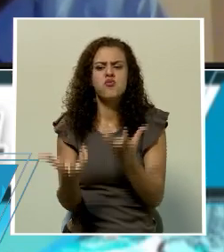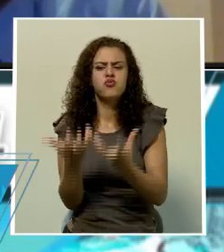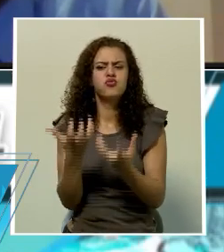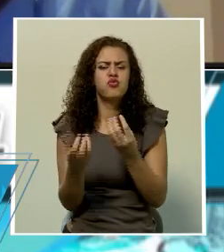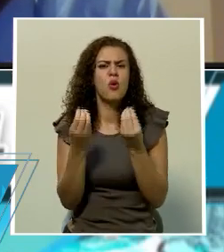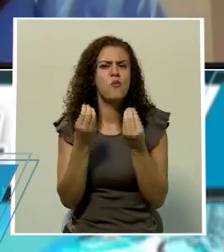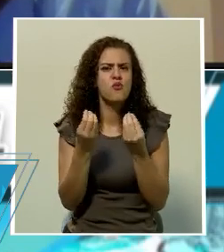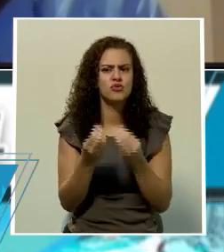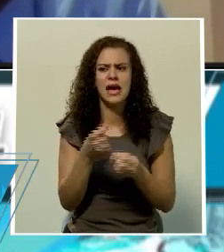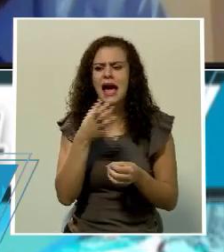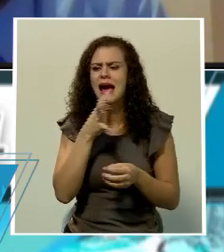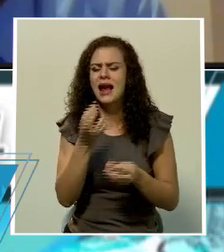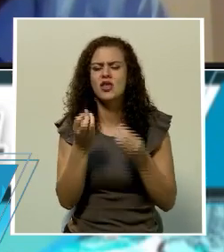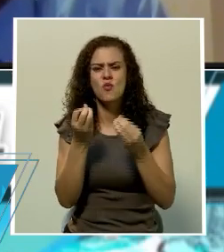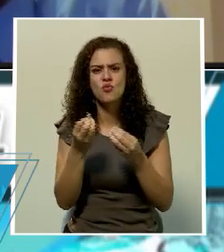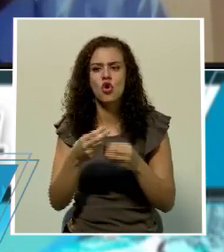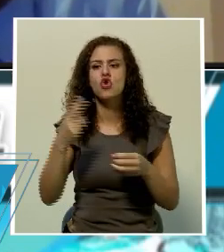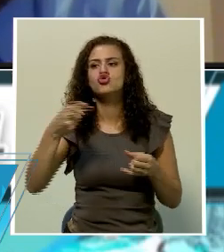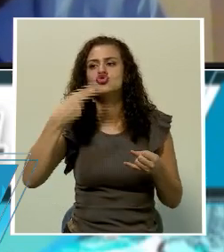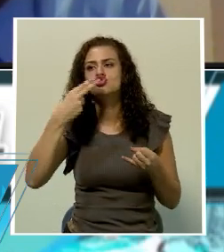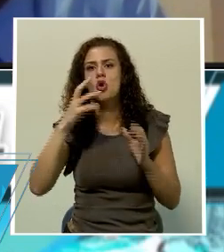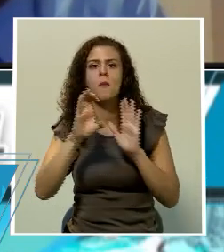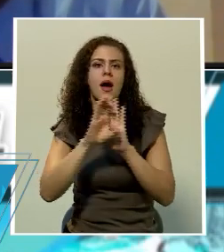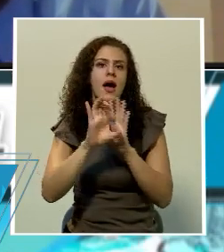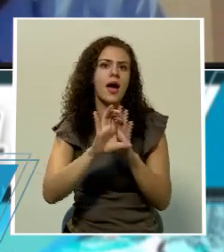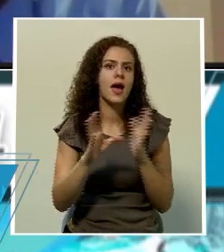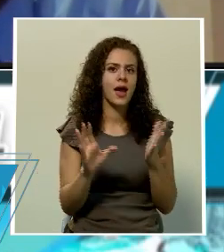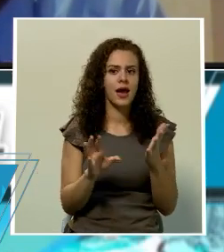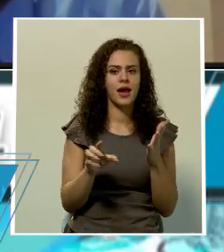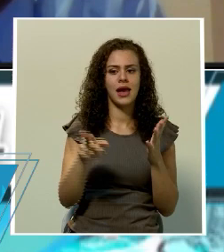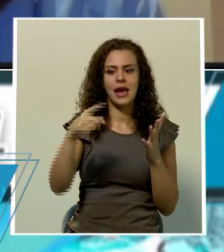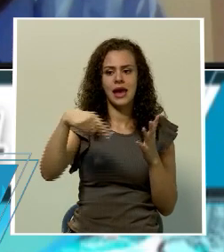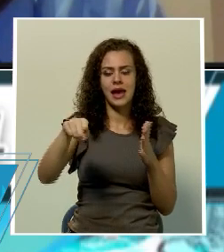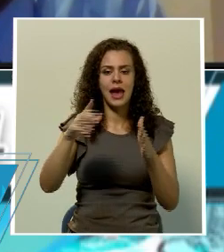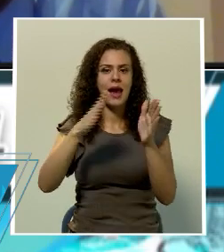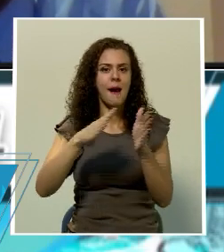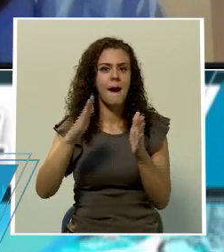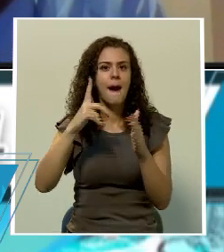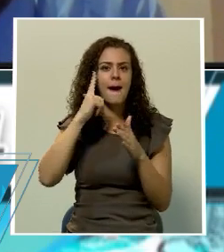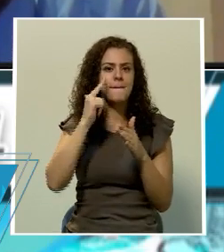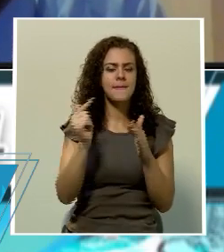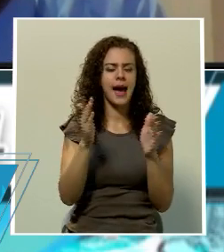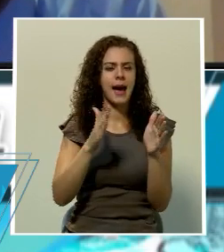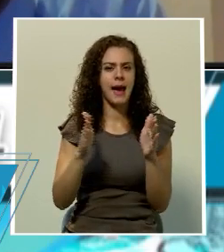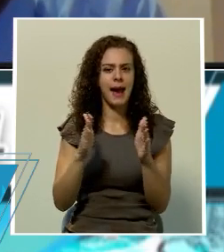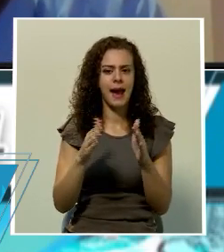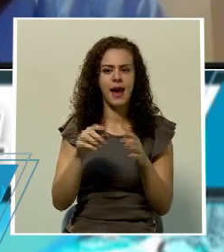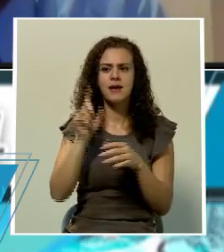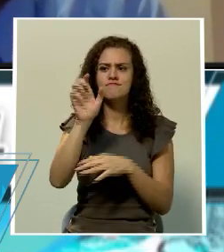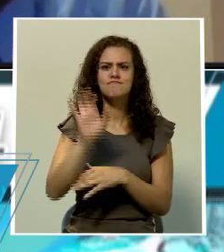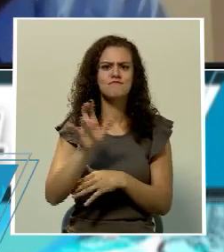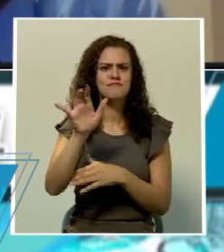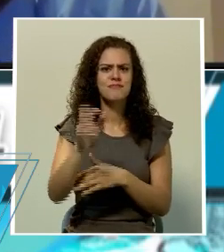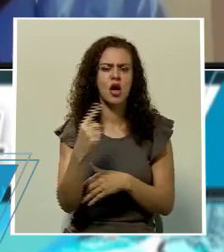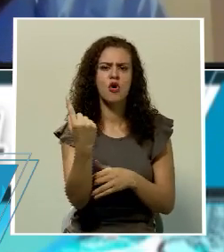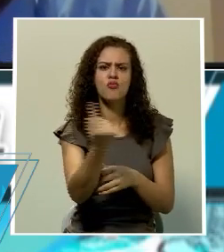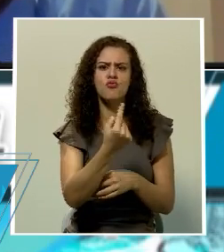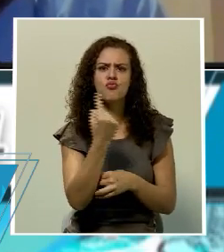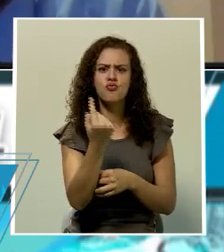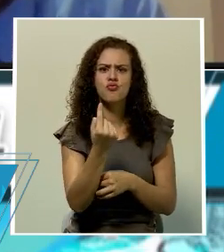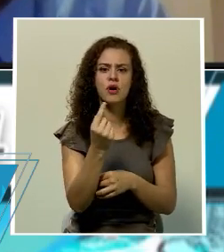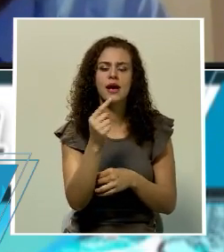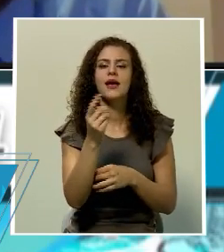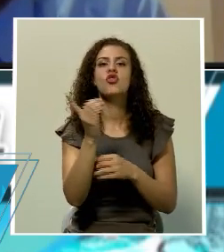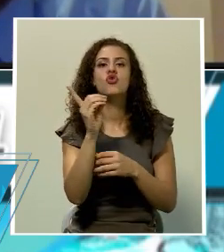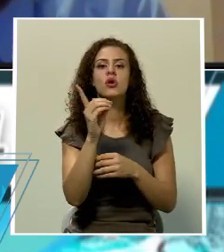mucho, ¿verdad? A calentar mucho. Las sopas, por ejemplo, que vienen para preparar en microondas, se calientan en